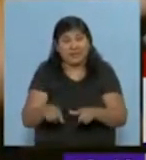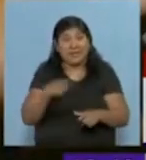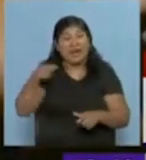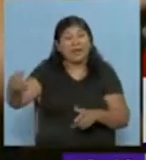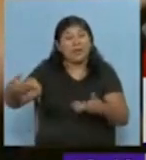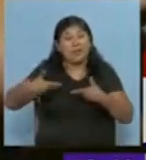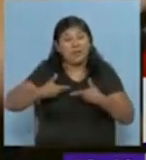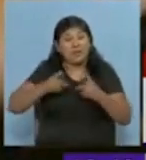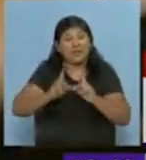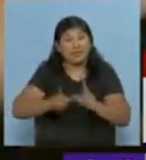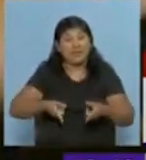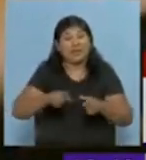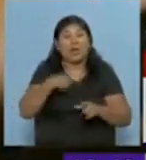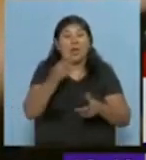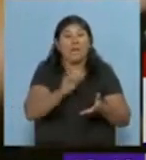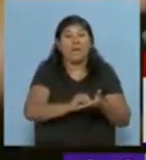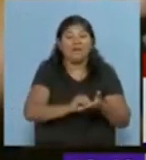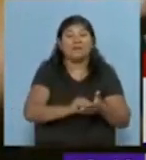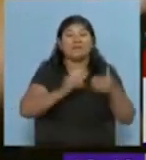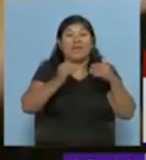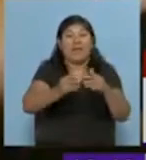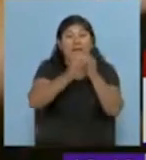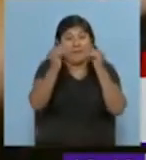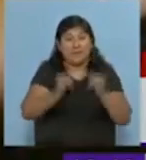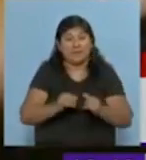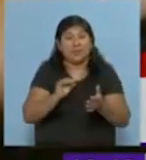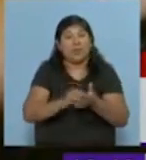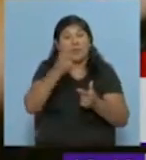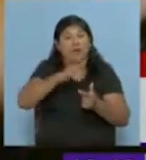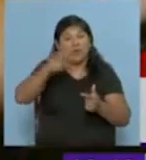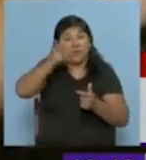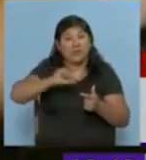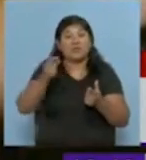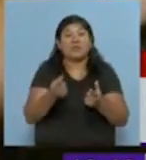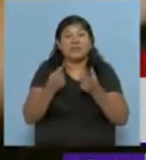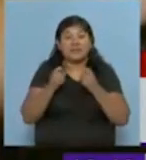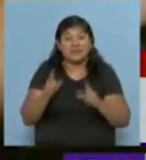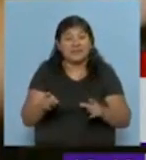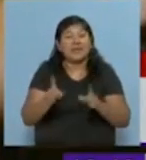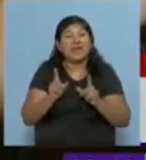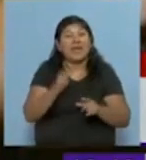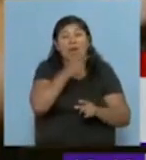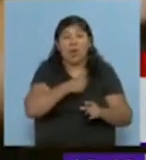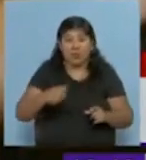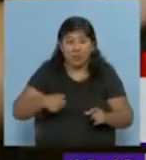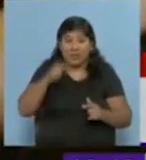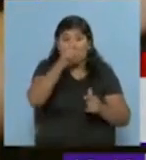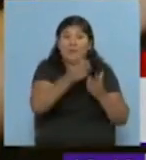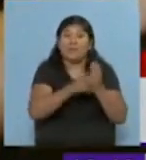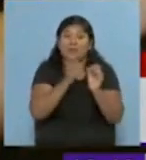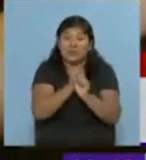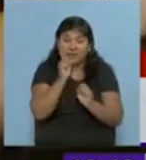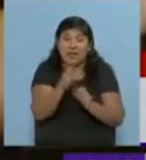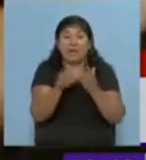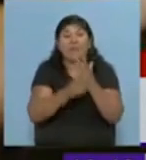gremios es otro incremento para marzo. Desde el gobierno, junto al señor ministro de Trabajo, el señor